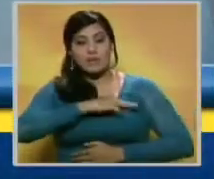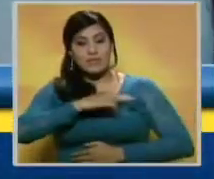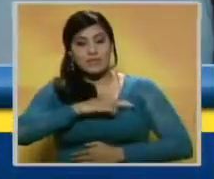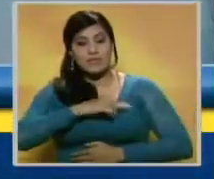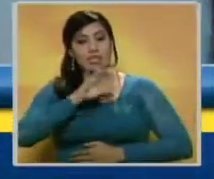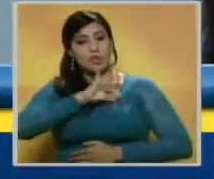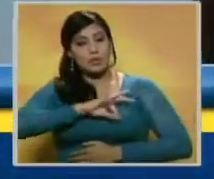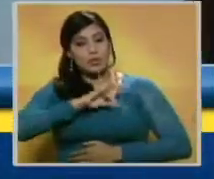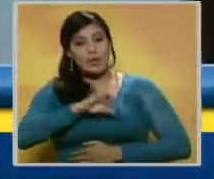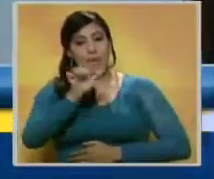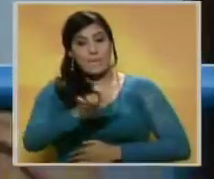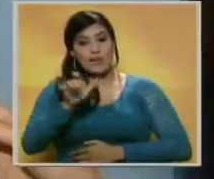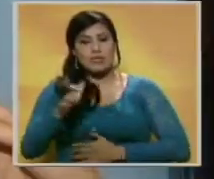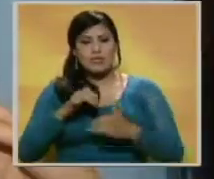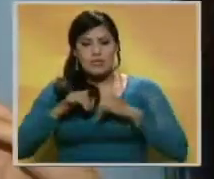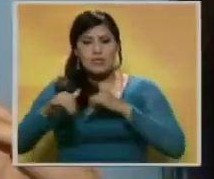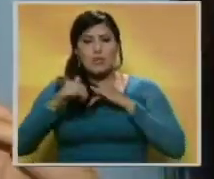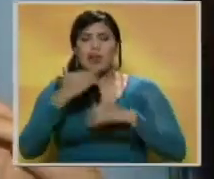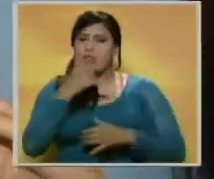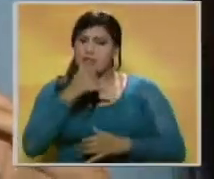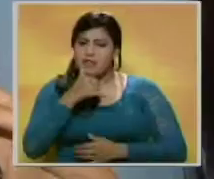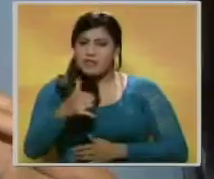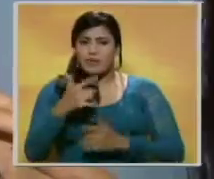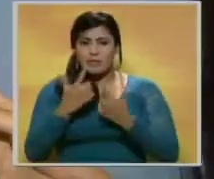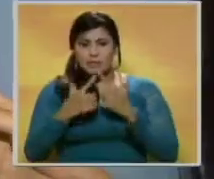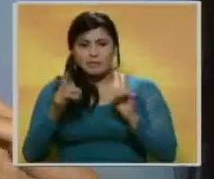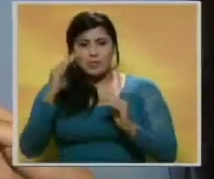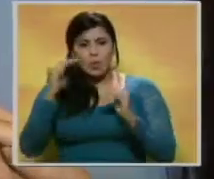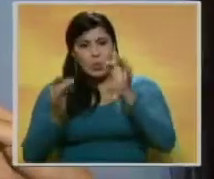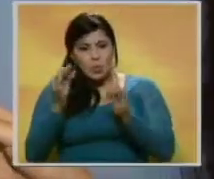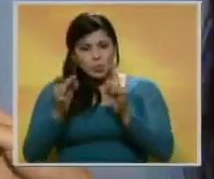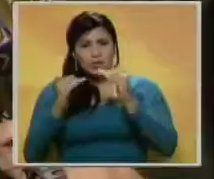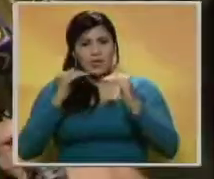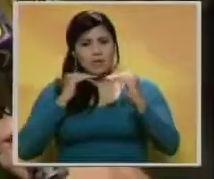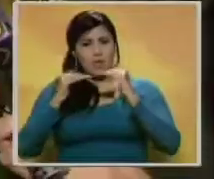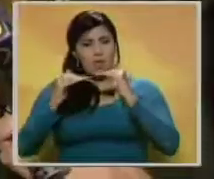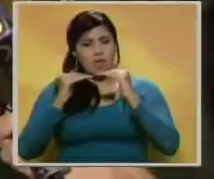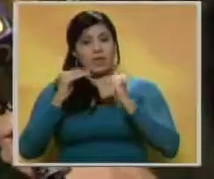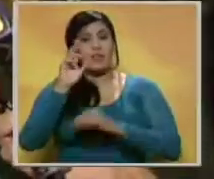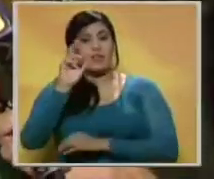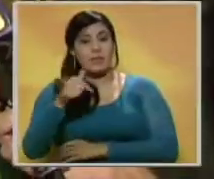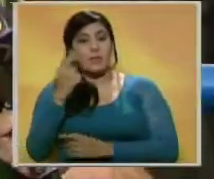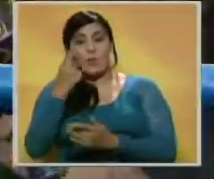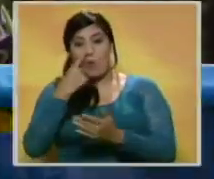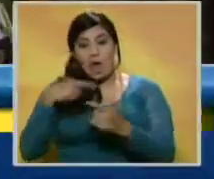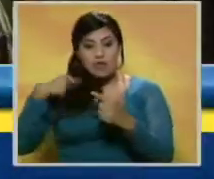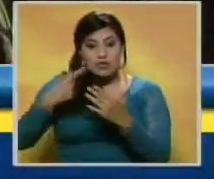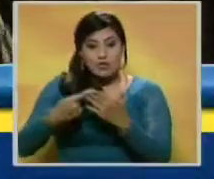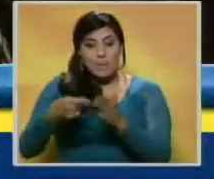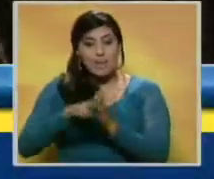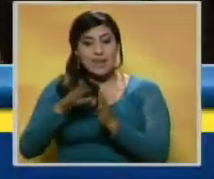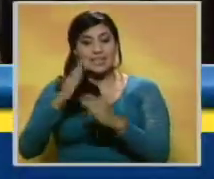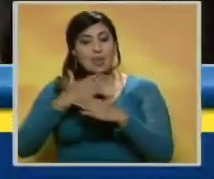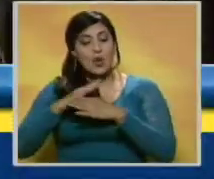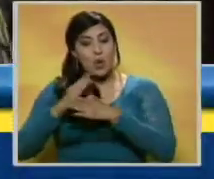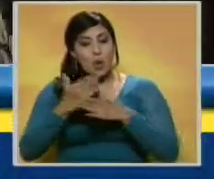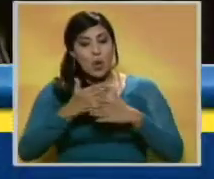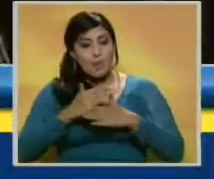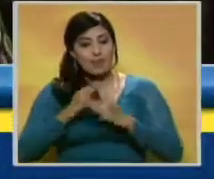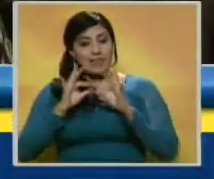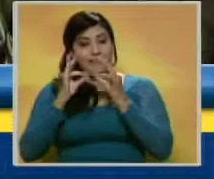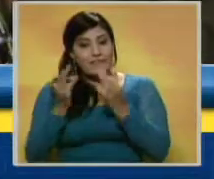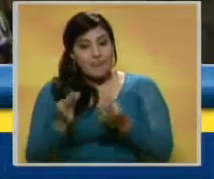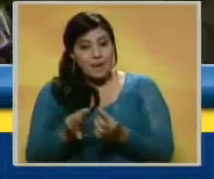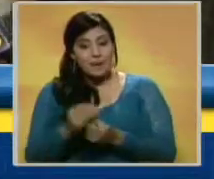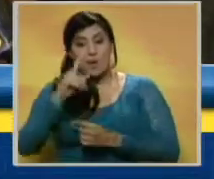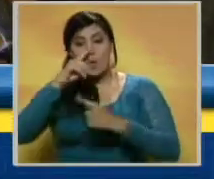una sociedad que igualmente esté informada de una manera justa e imparcial. Un año más compartiendo, un año más en